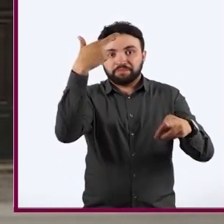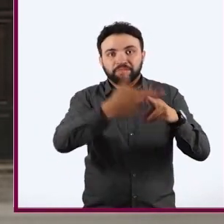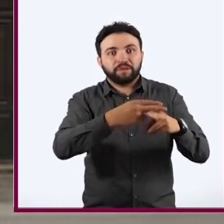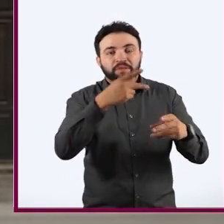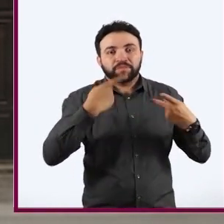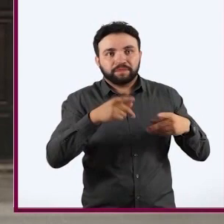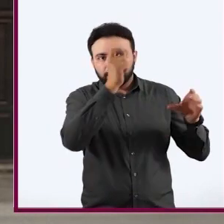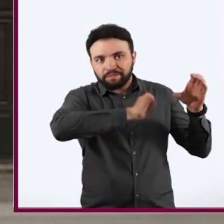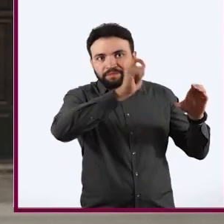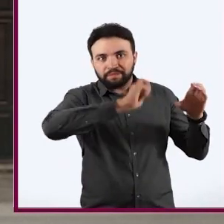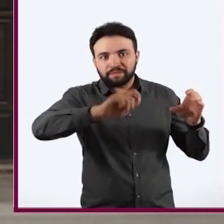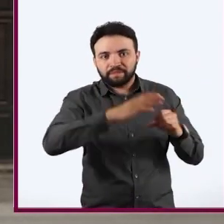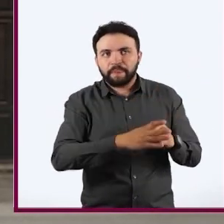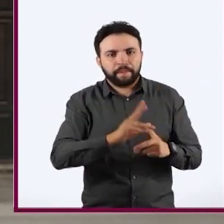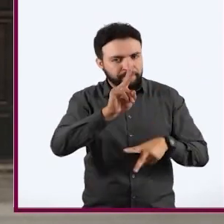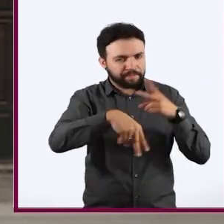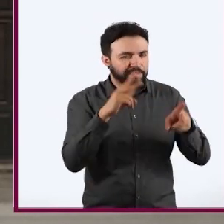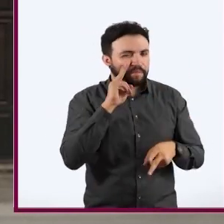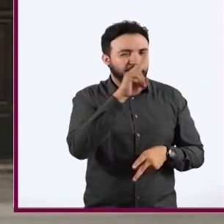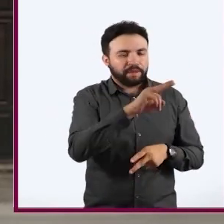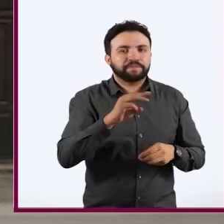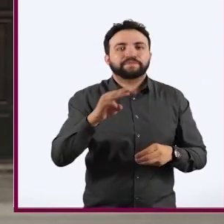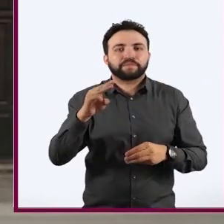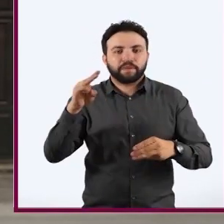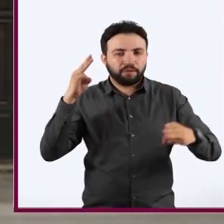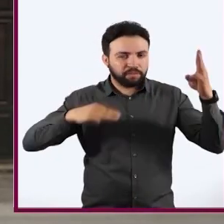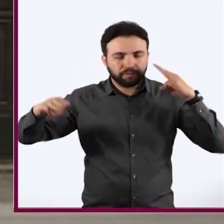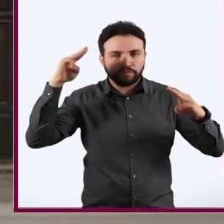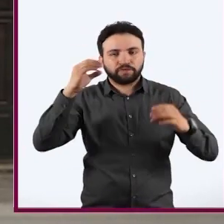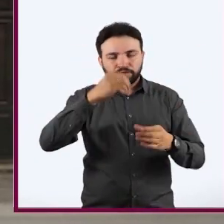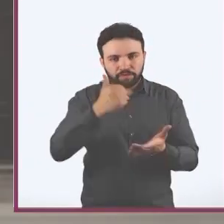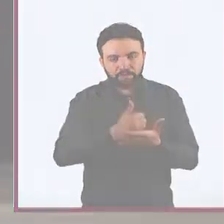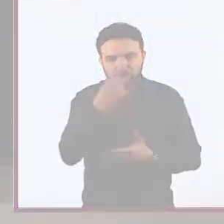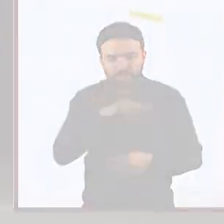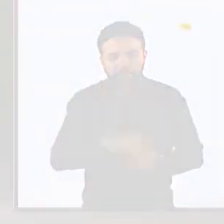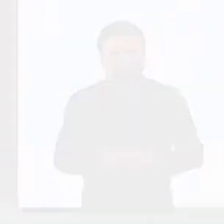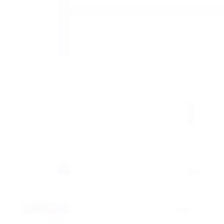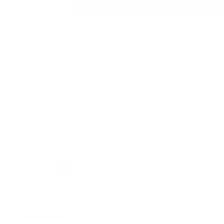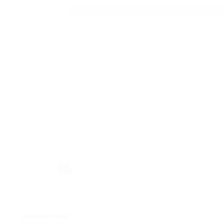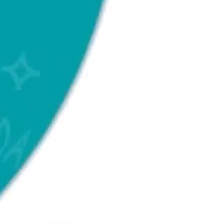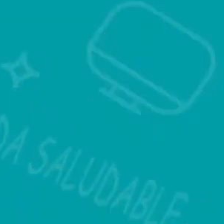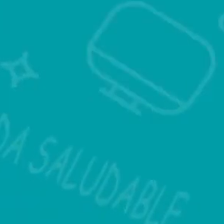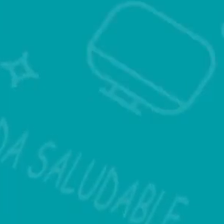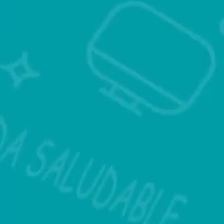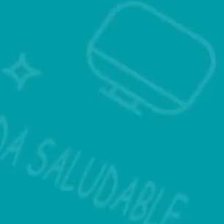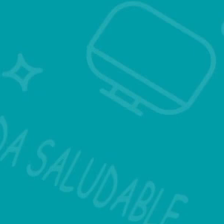más grande impresionista mexicano, esto es, de los tesoros a la memoria.